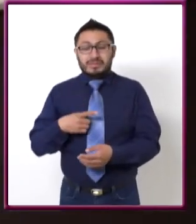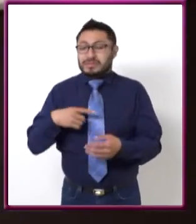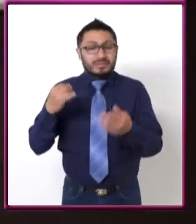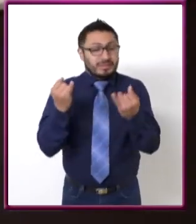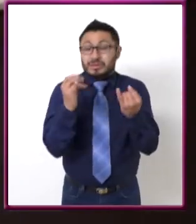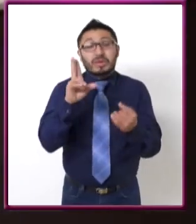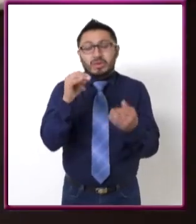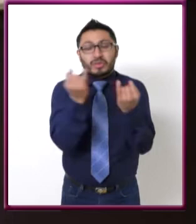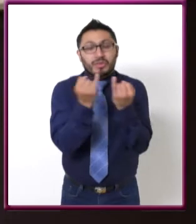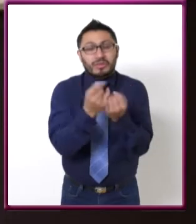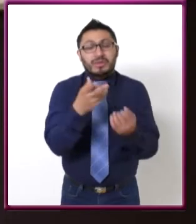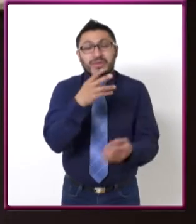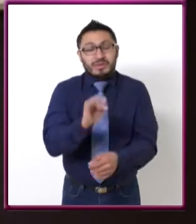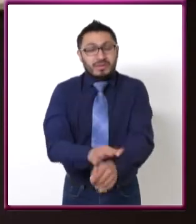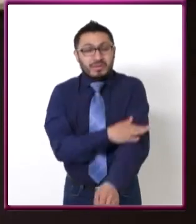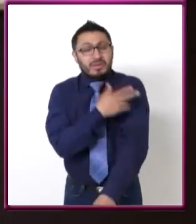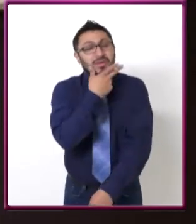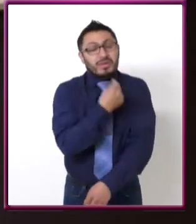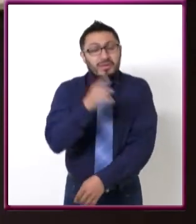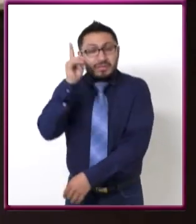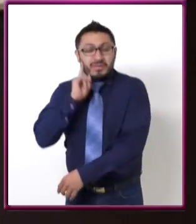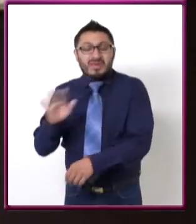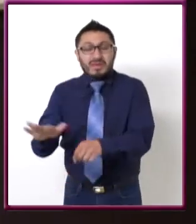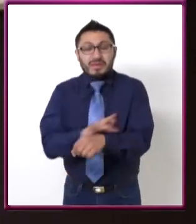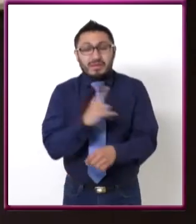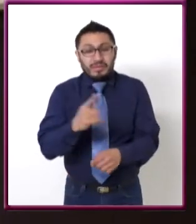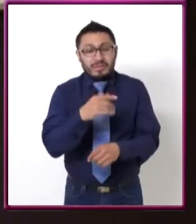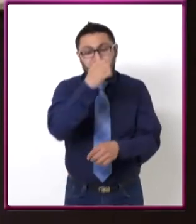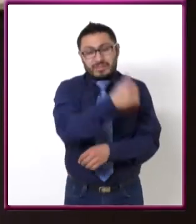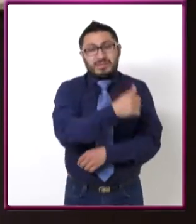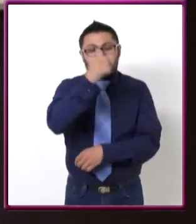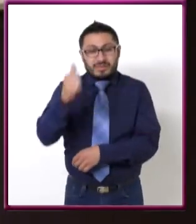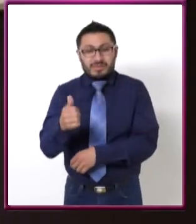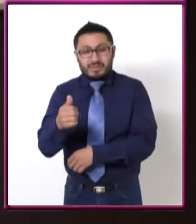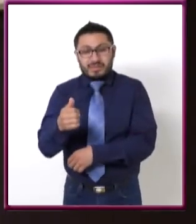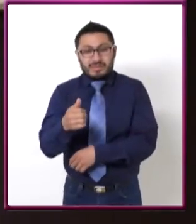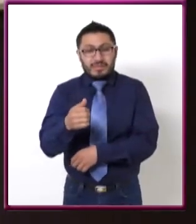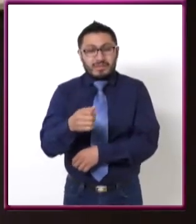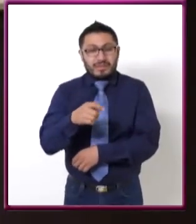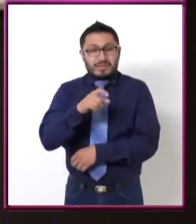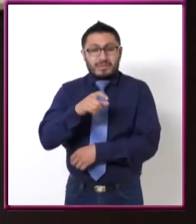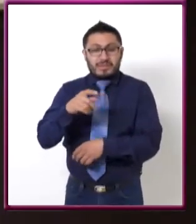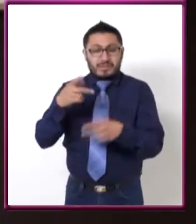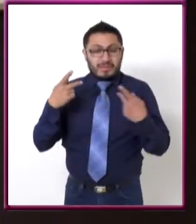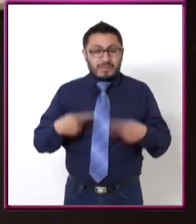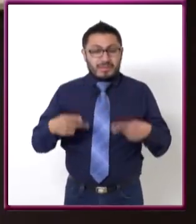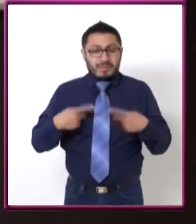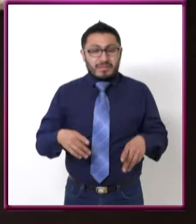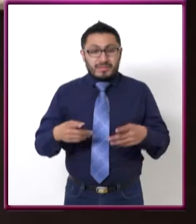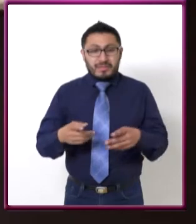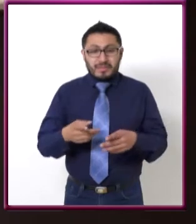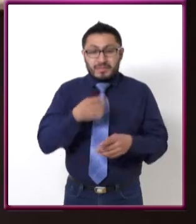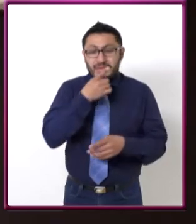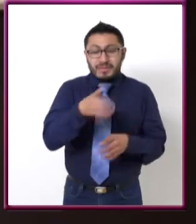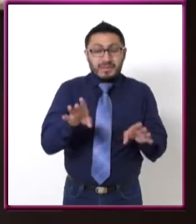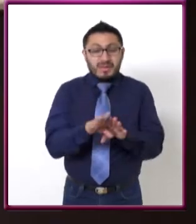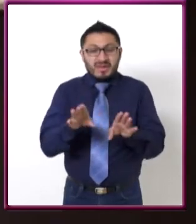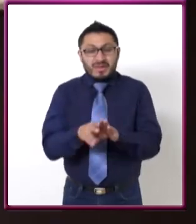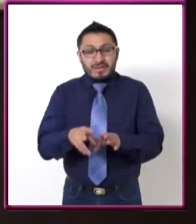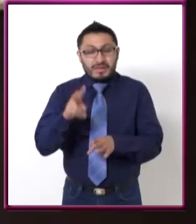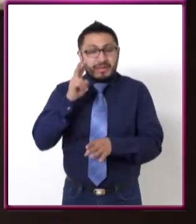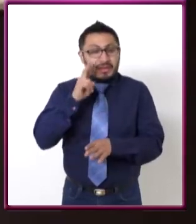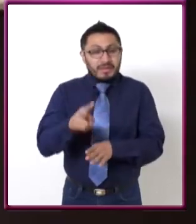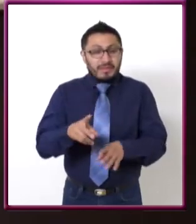entre hombre y mujeres porque cada persona ve de una forma el mundo. Se dice que